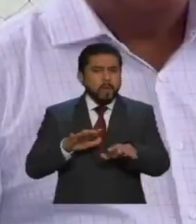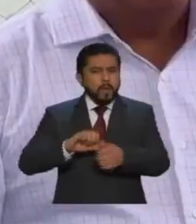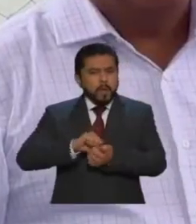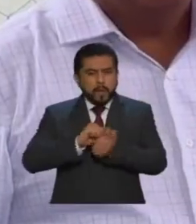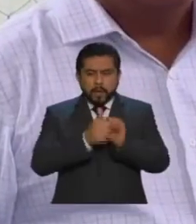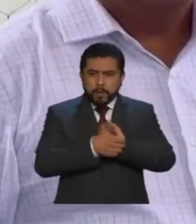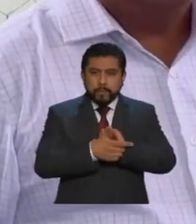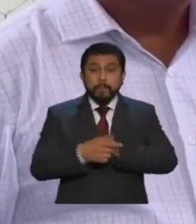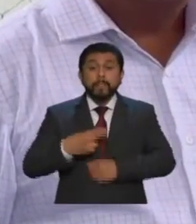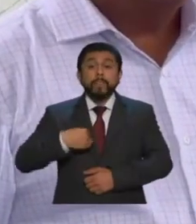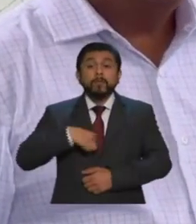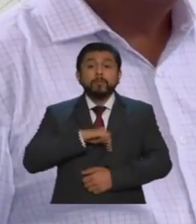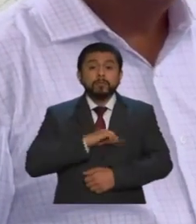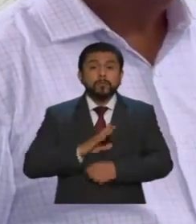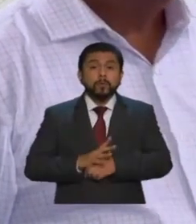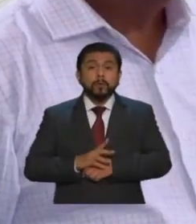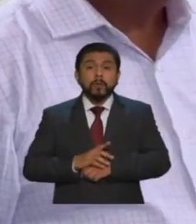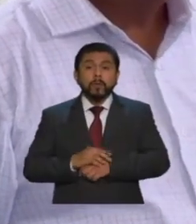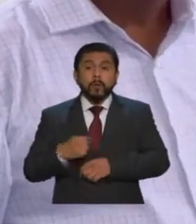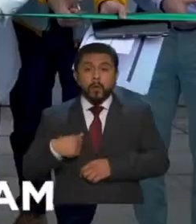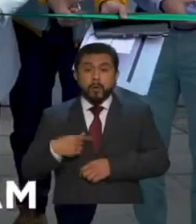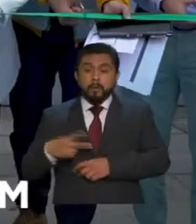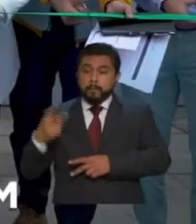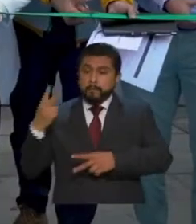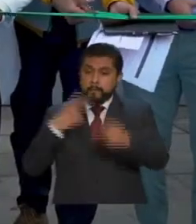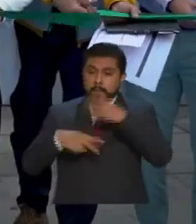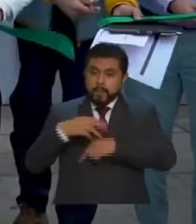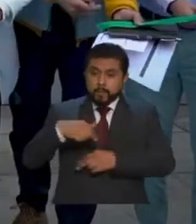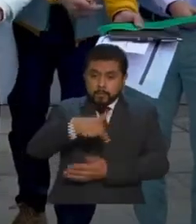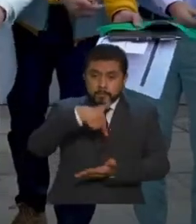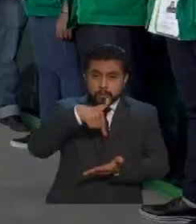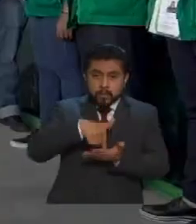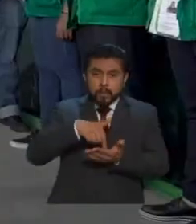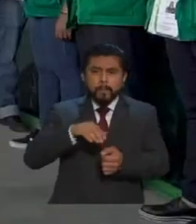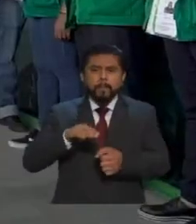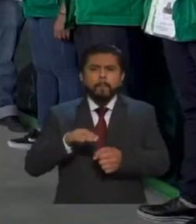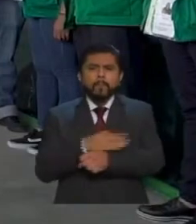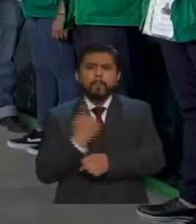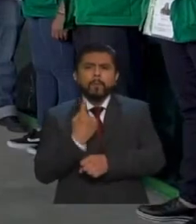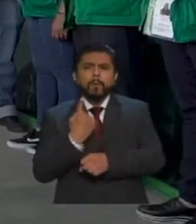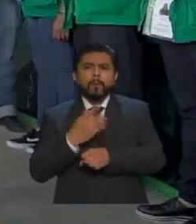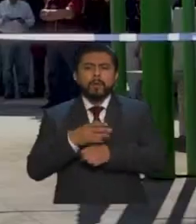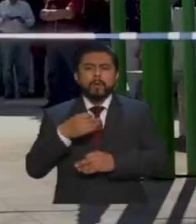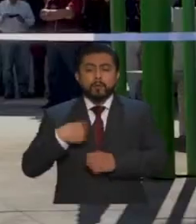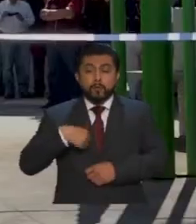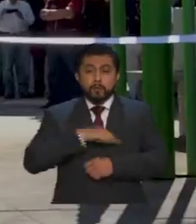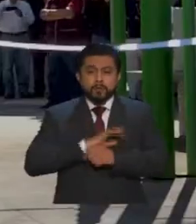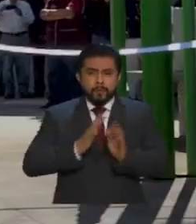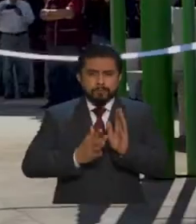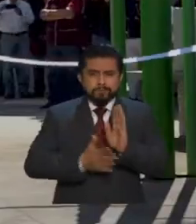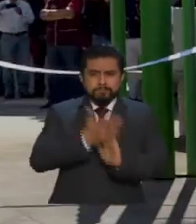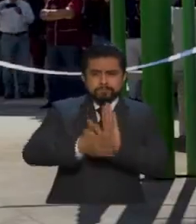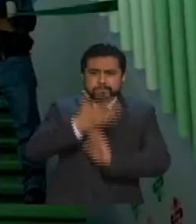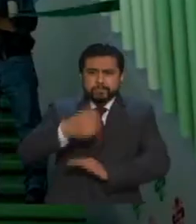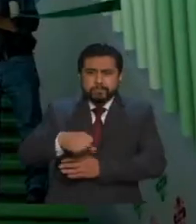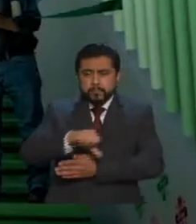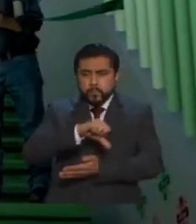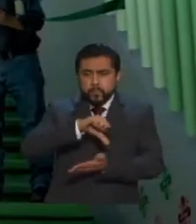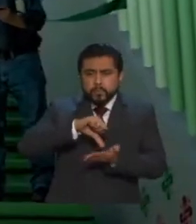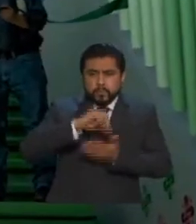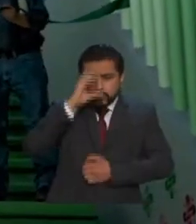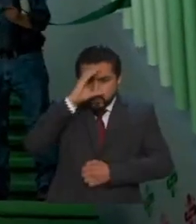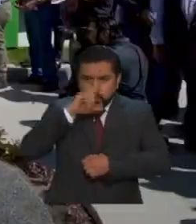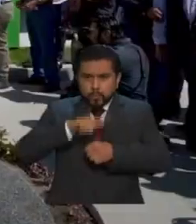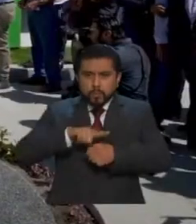Venimos aquí porque vamos a hacer un centro cultural.